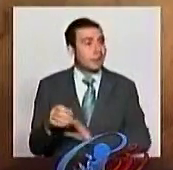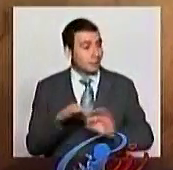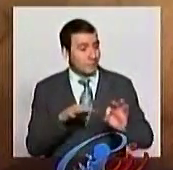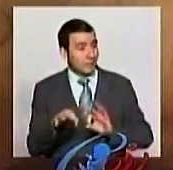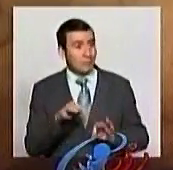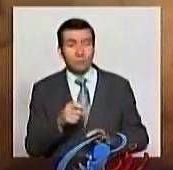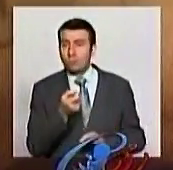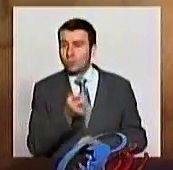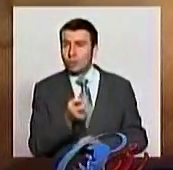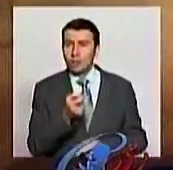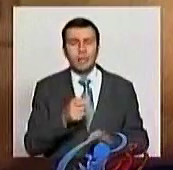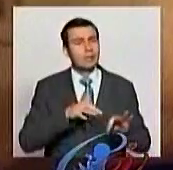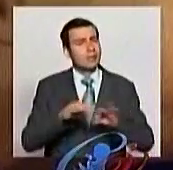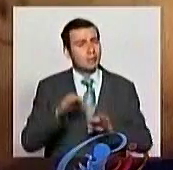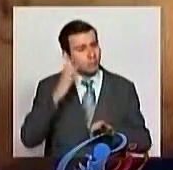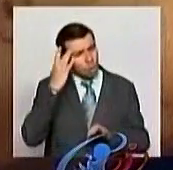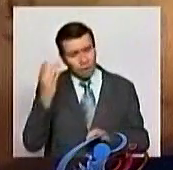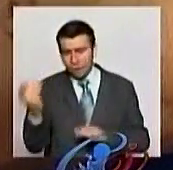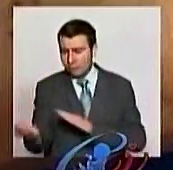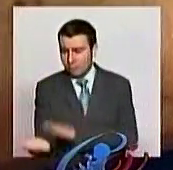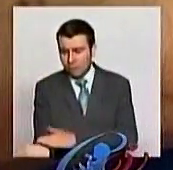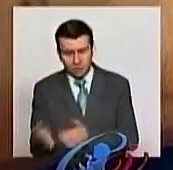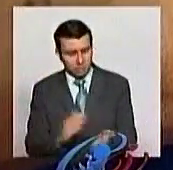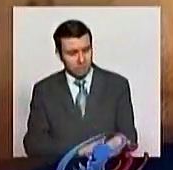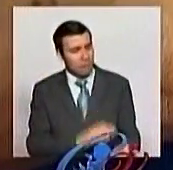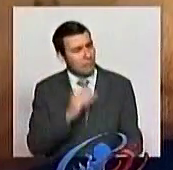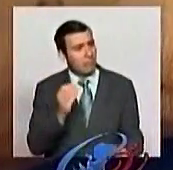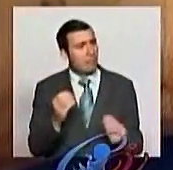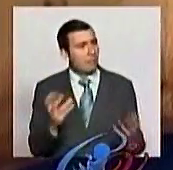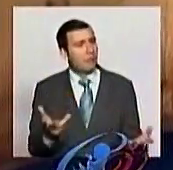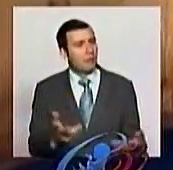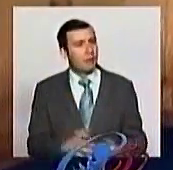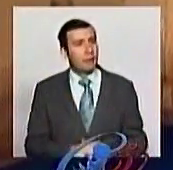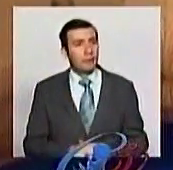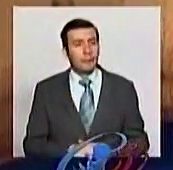y por qué hay que colocar en las extremidades estos electrodos.